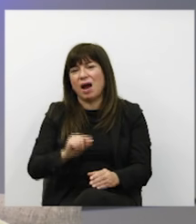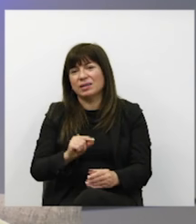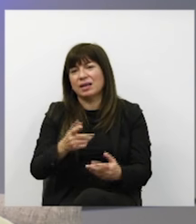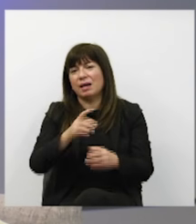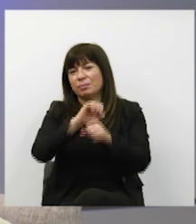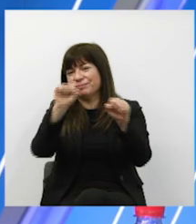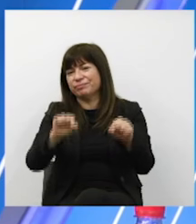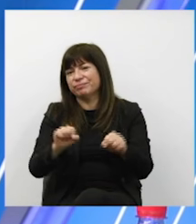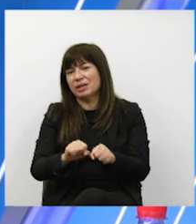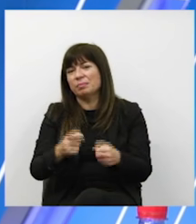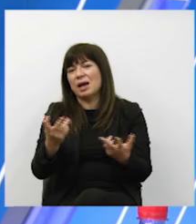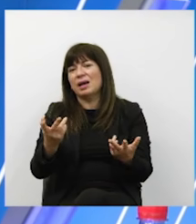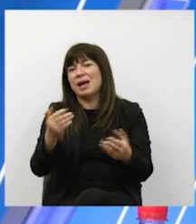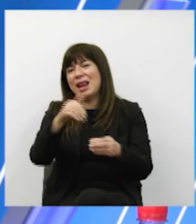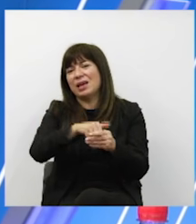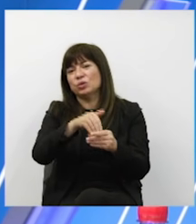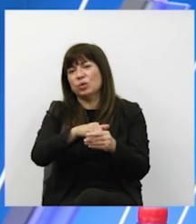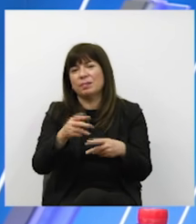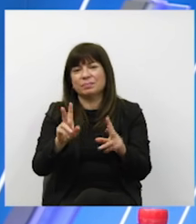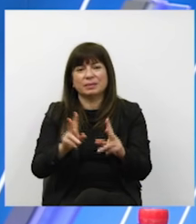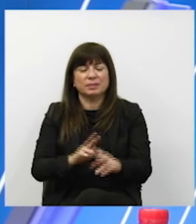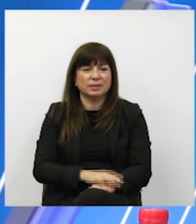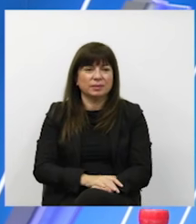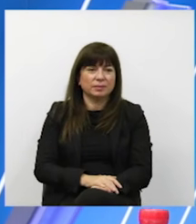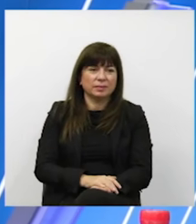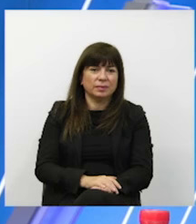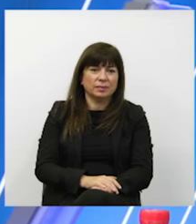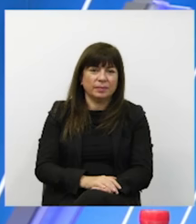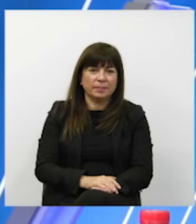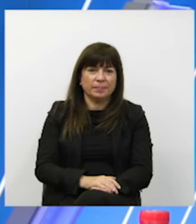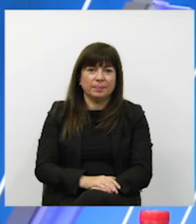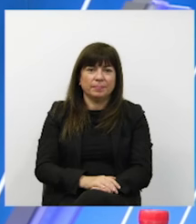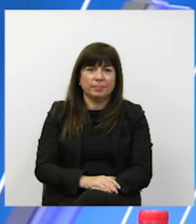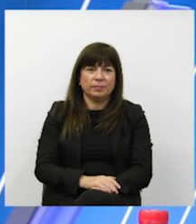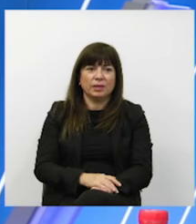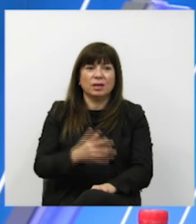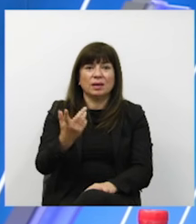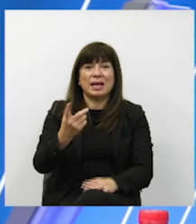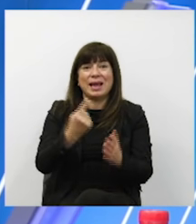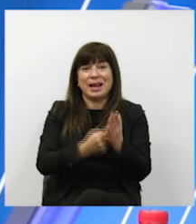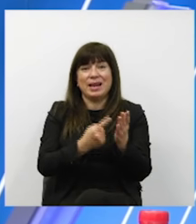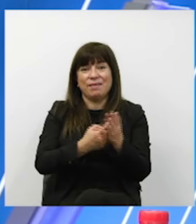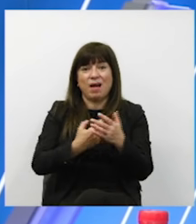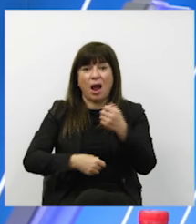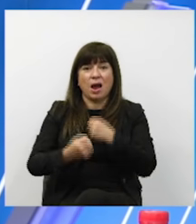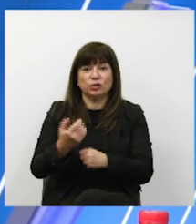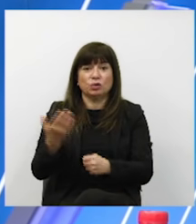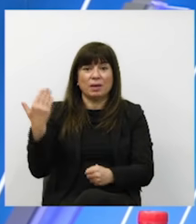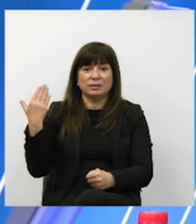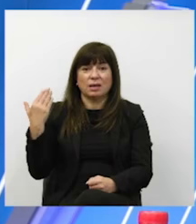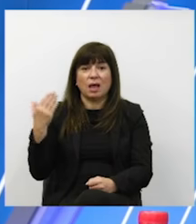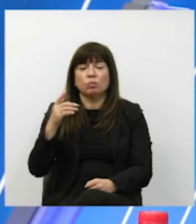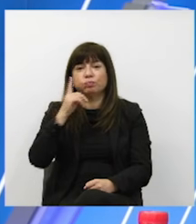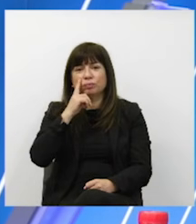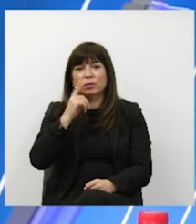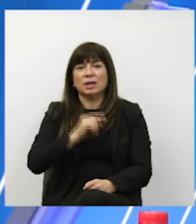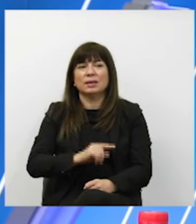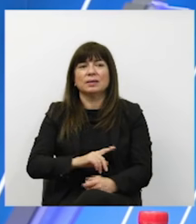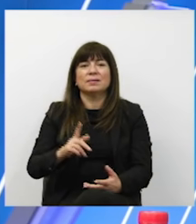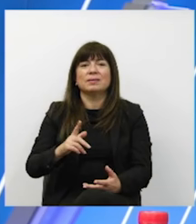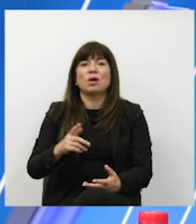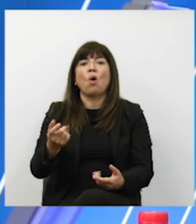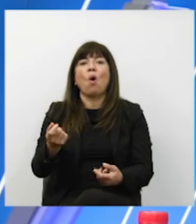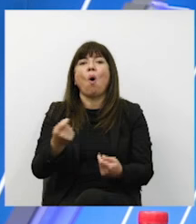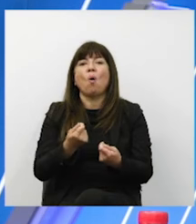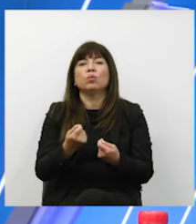digamos. Bueno, yo creo que el IVA, si bien tiene esta fama de que es un impuesto muy regresivo, y lo es, tiene la gracia que graba el